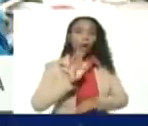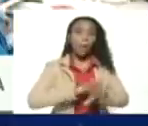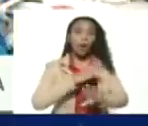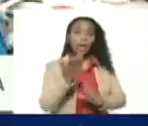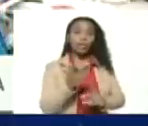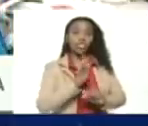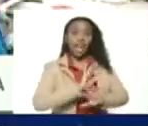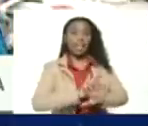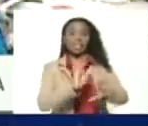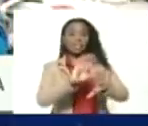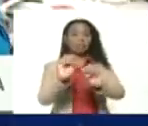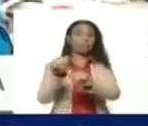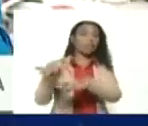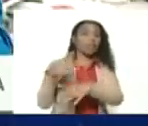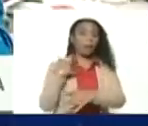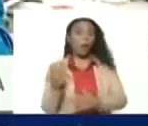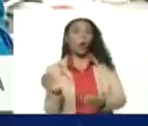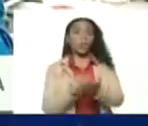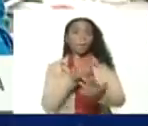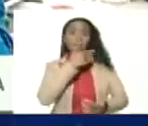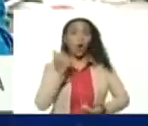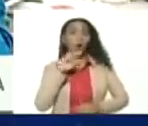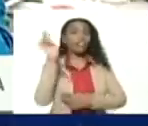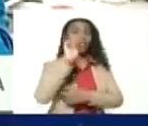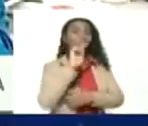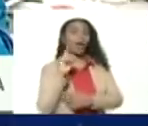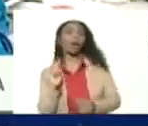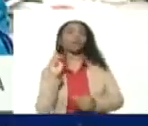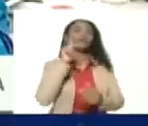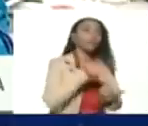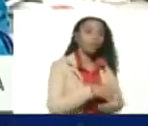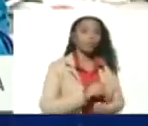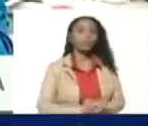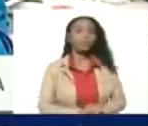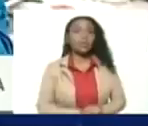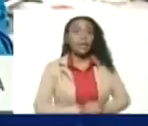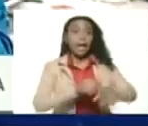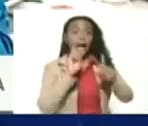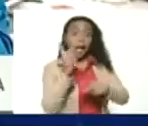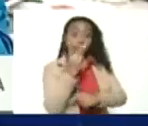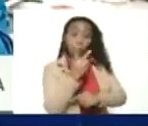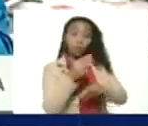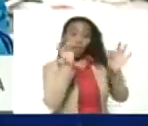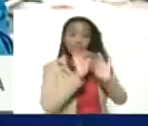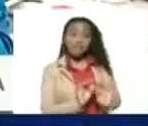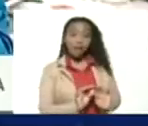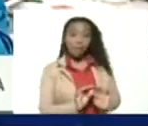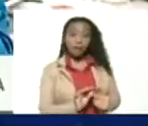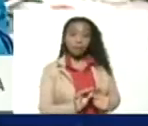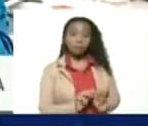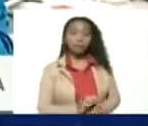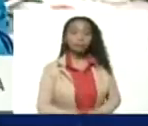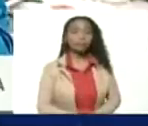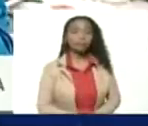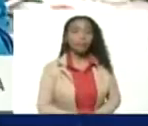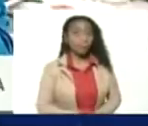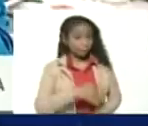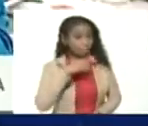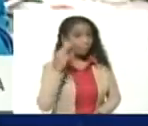regresando por miles a Venezuela. Y si esa es la segunda fuente,